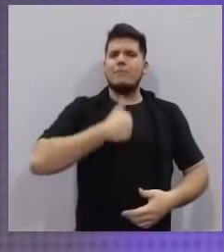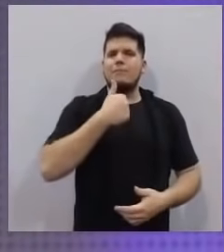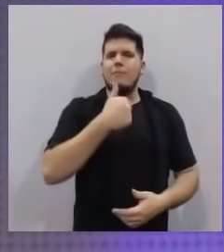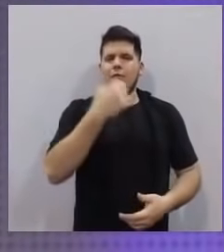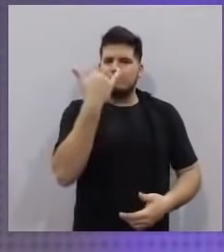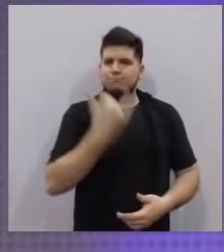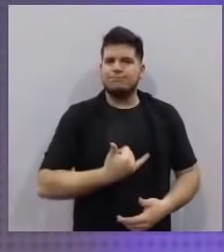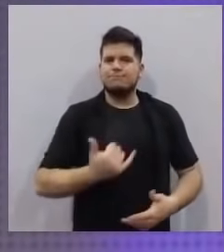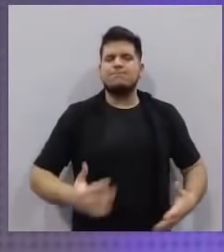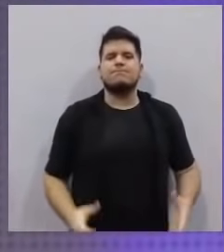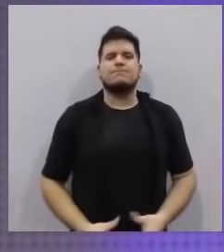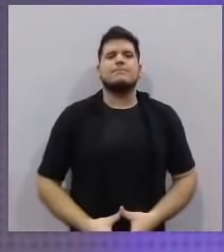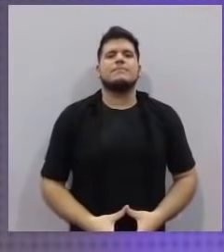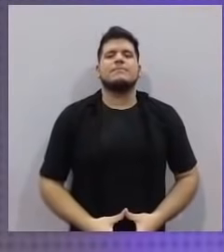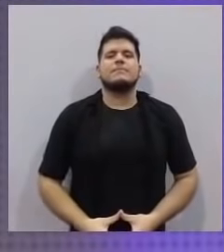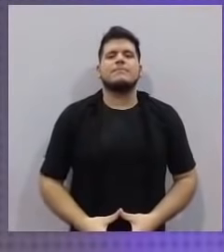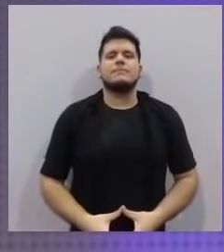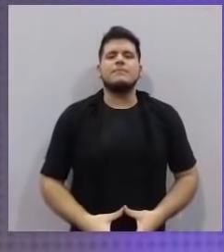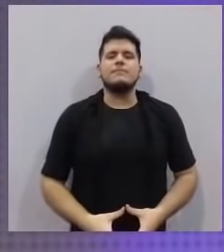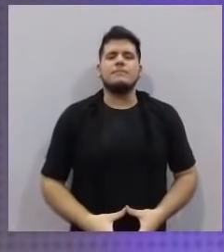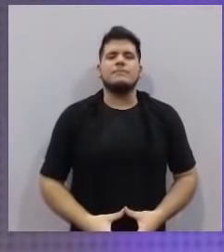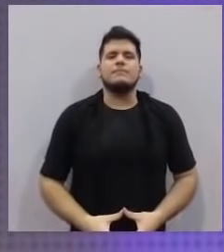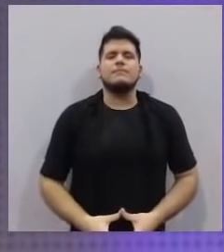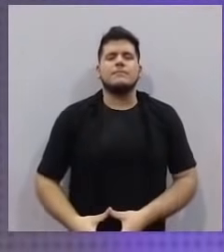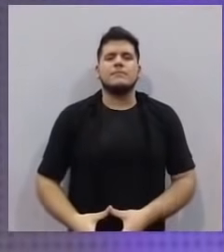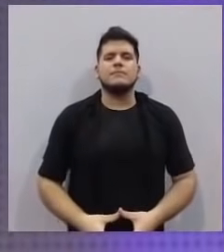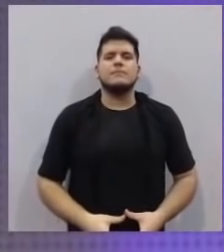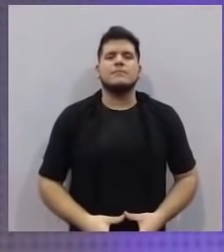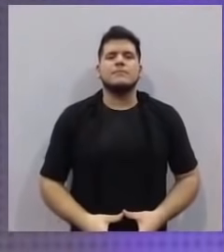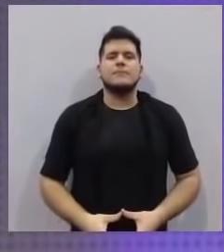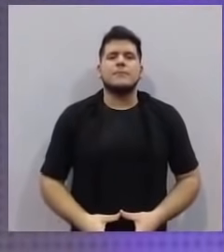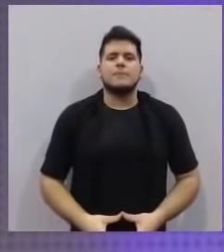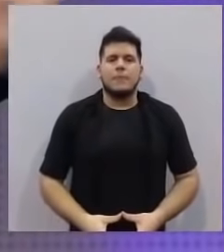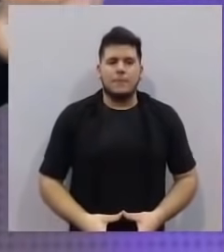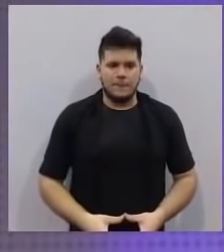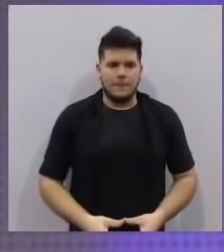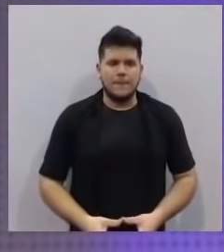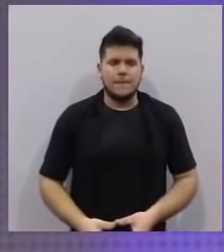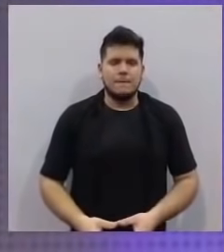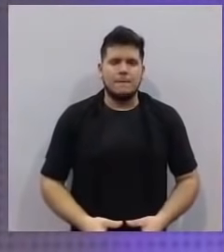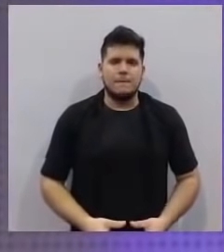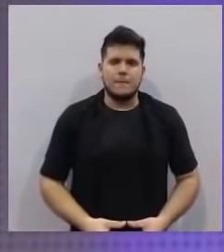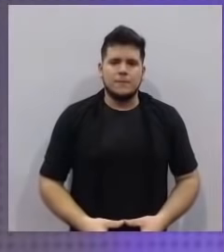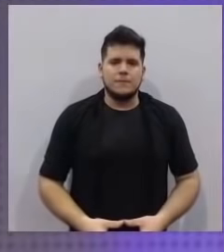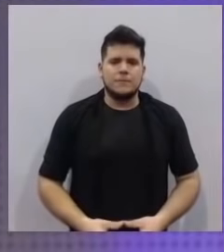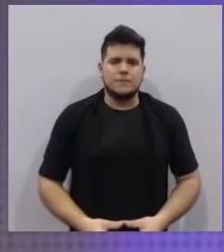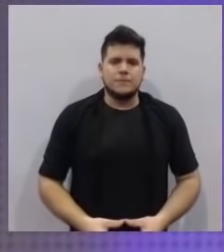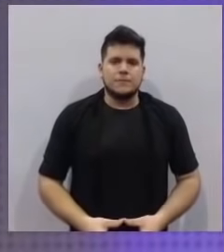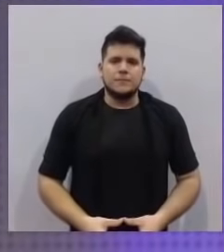ahora los pródigos que se fueron de la casa de dios